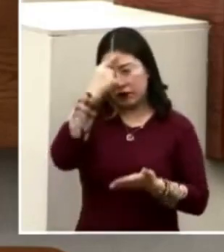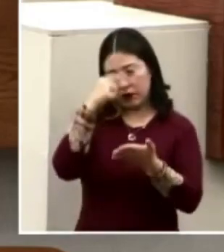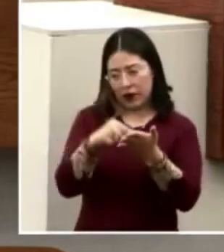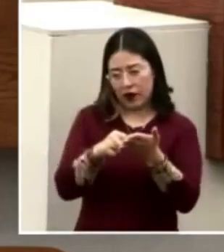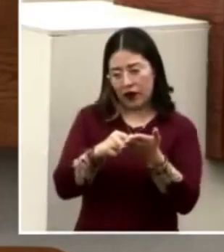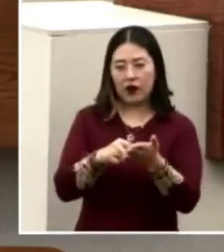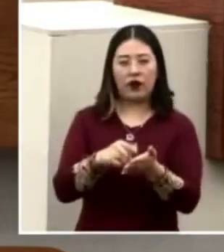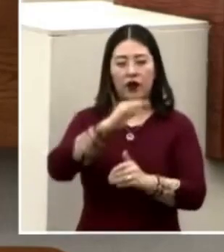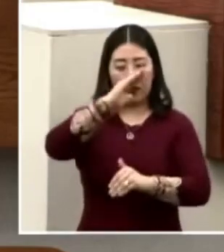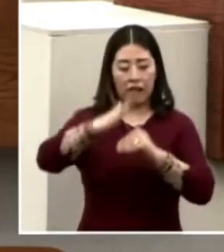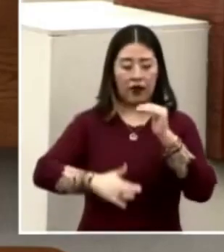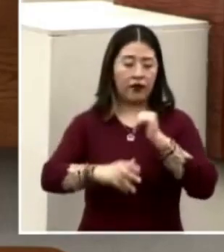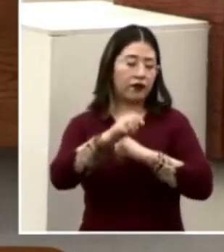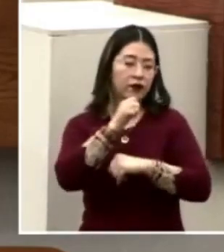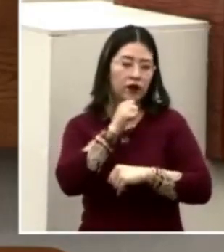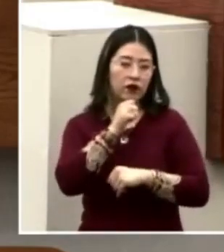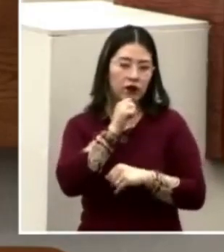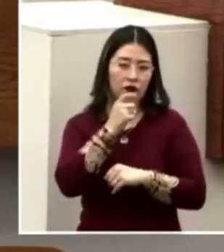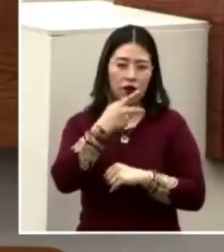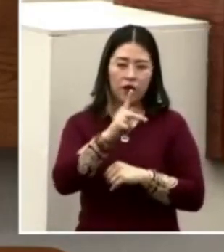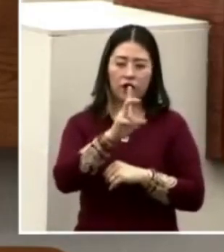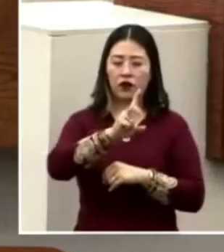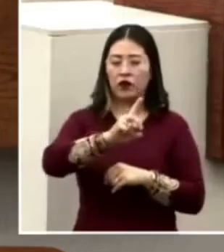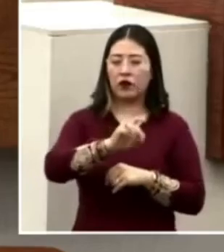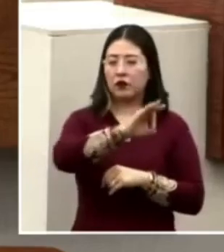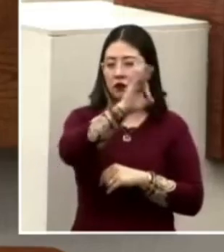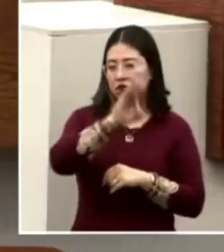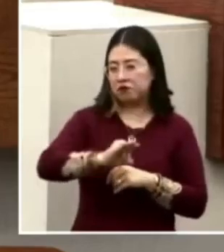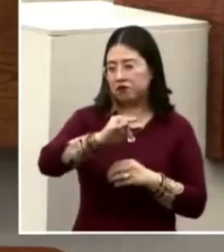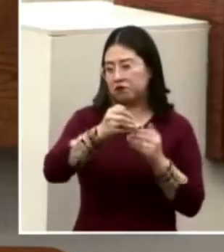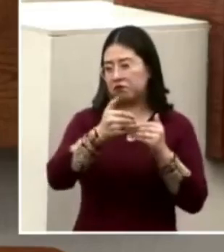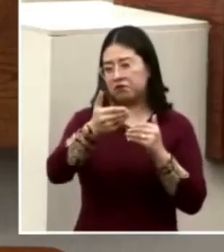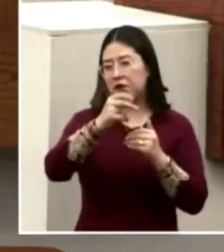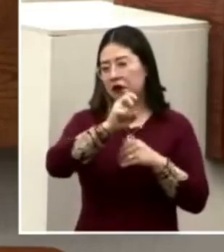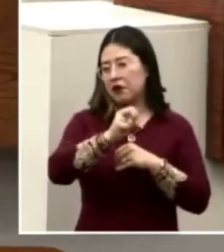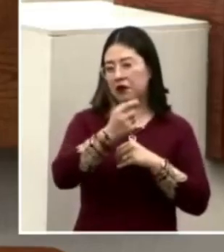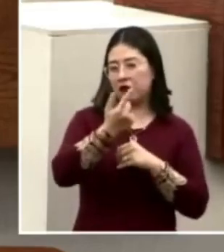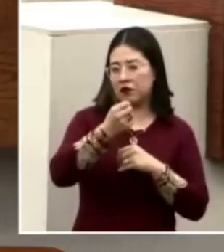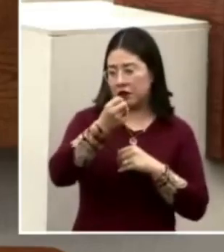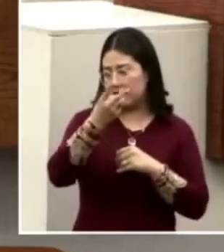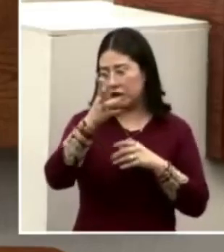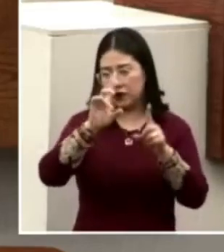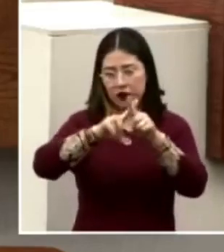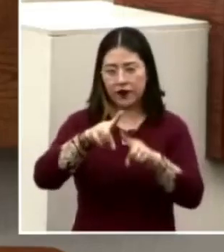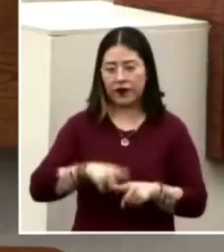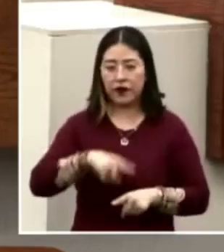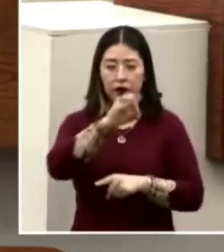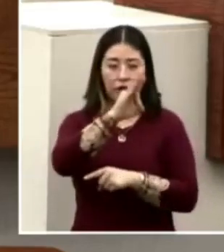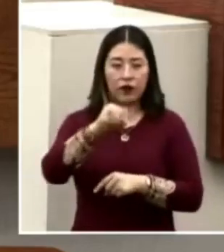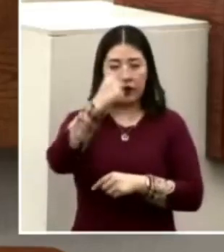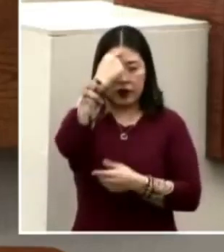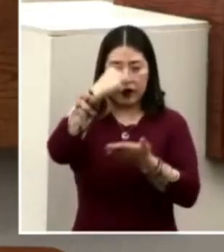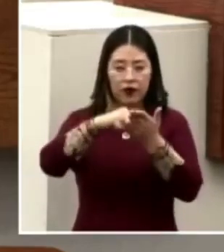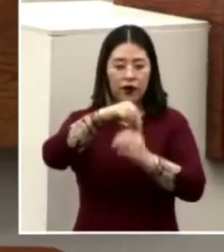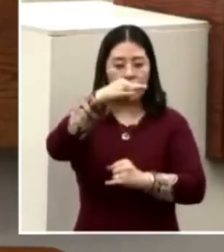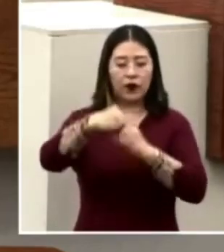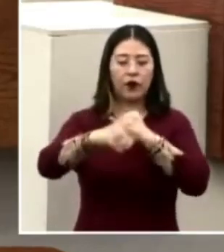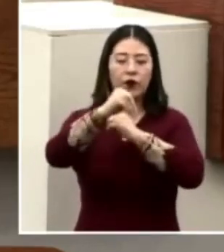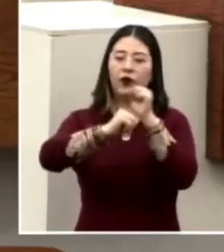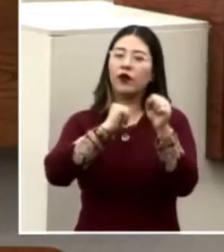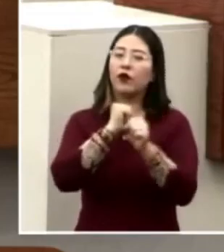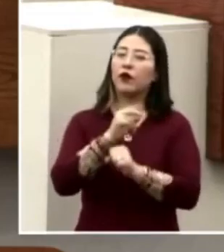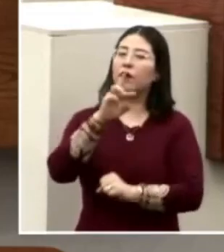trae una reducción casi del 30 y tantos %, y yo creo que se promediará a fin de año alrededor